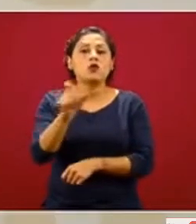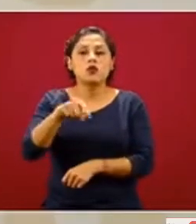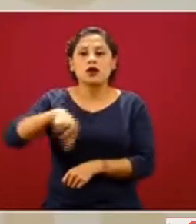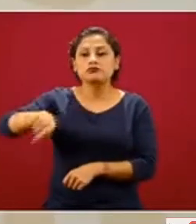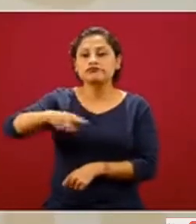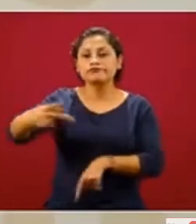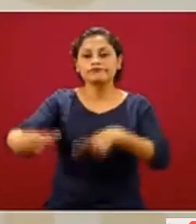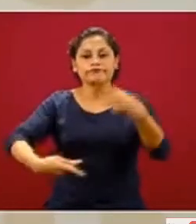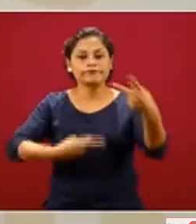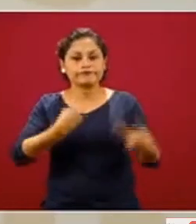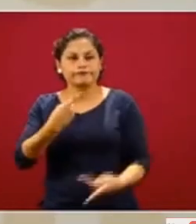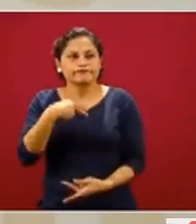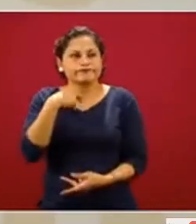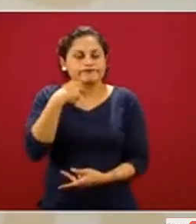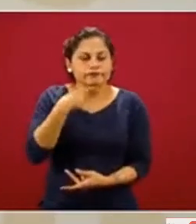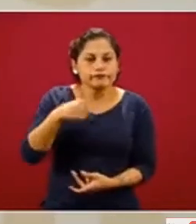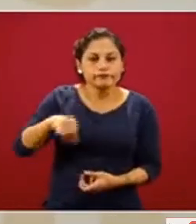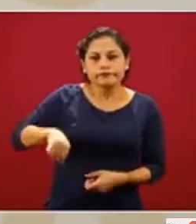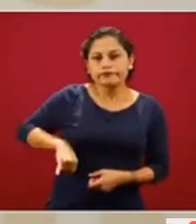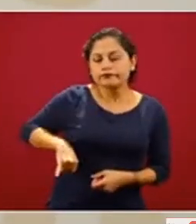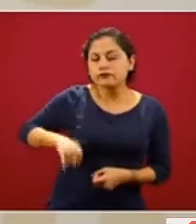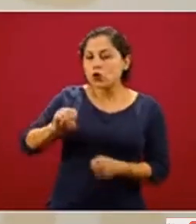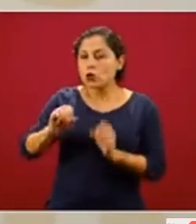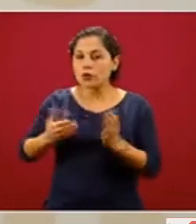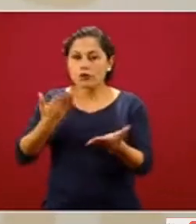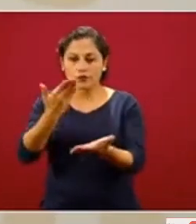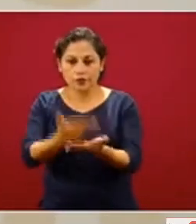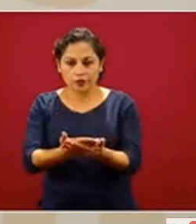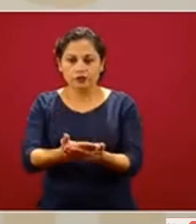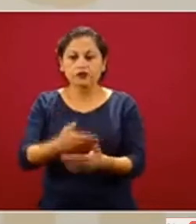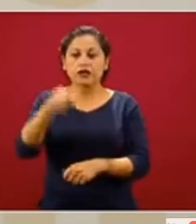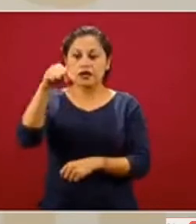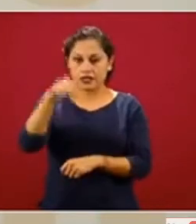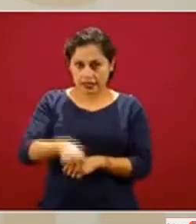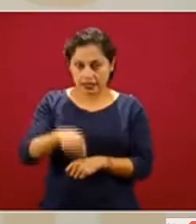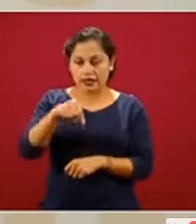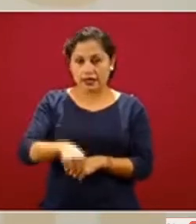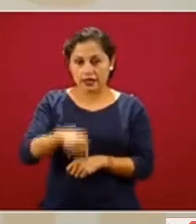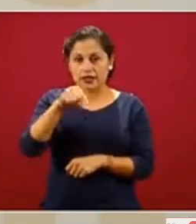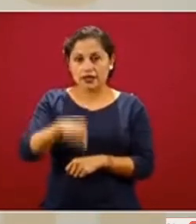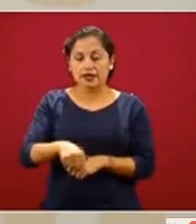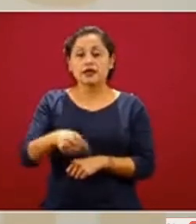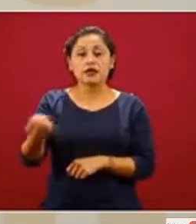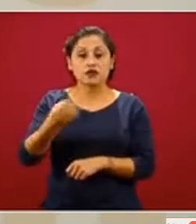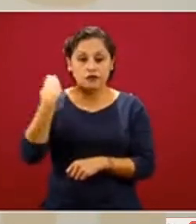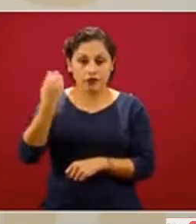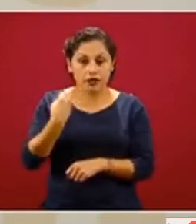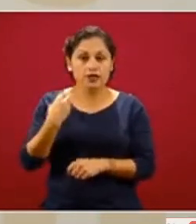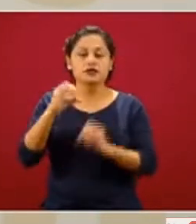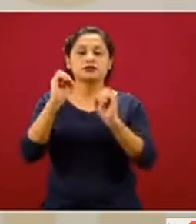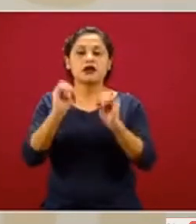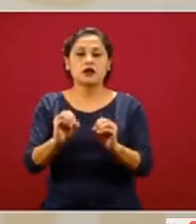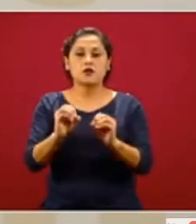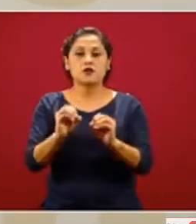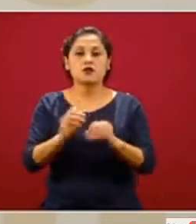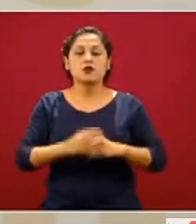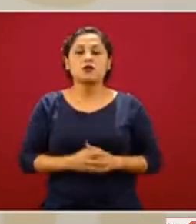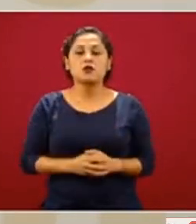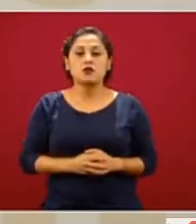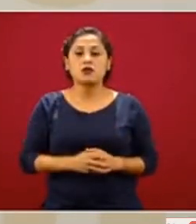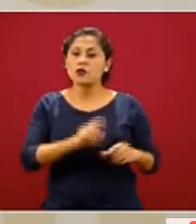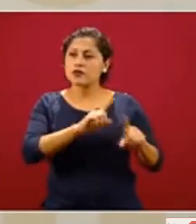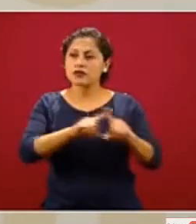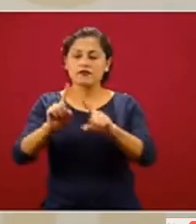pregunta, la inquietud o la propuesta, ya sea aquí en la sesión informativa o en los